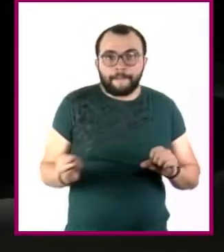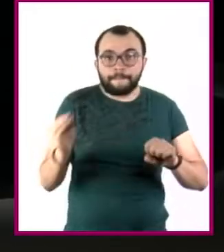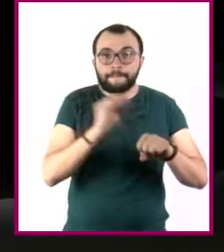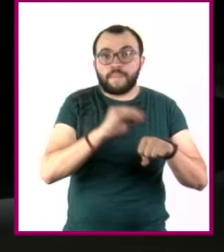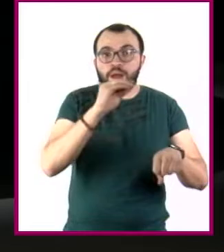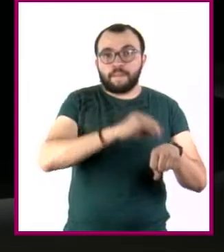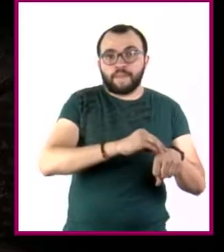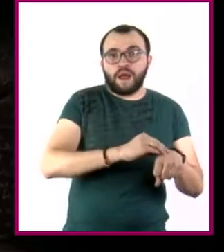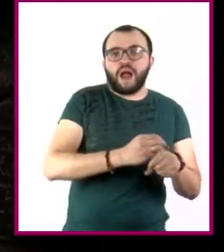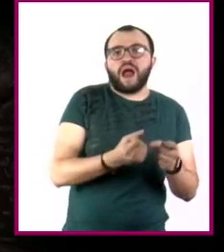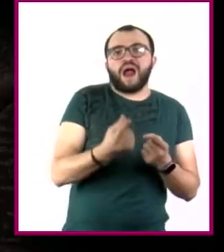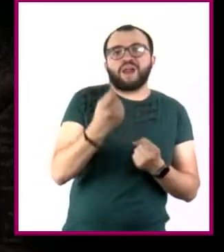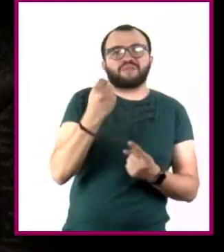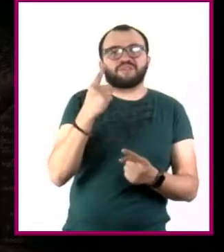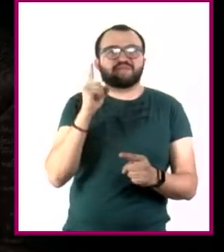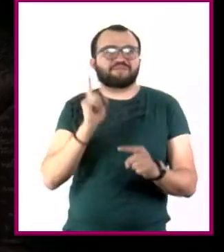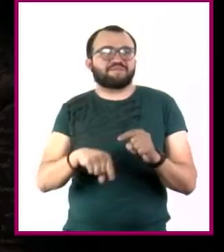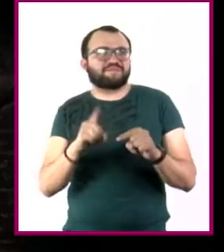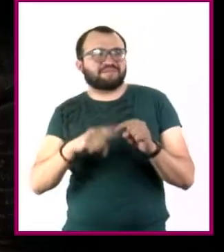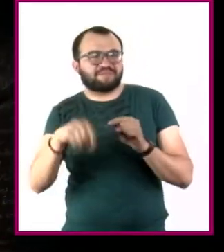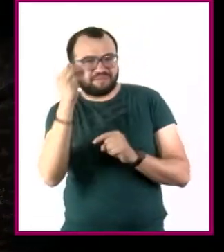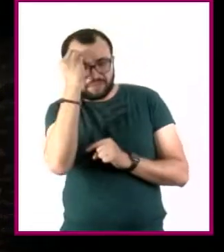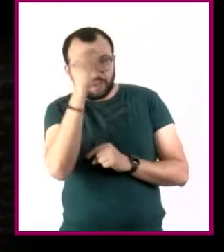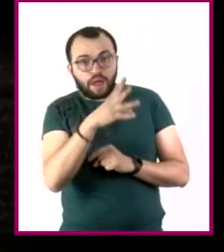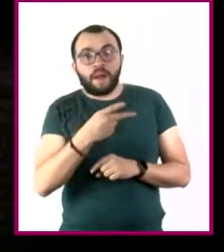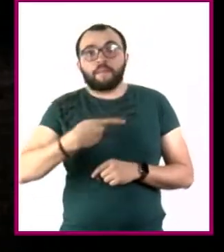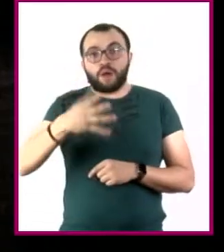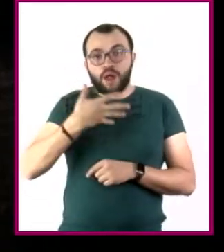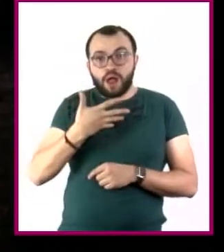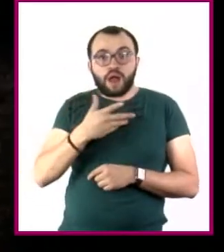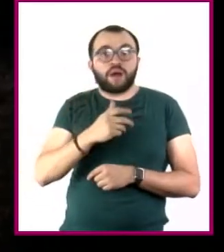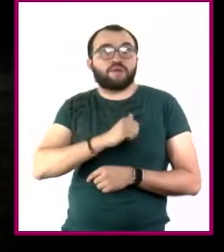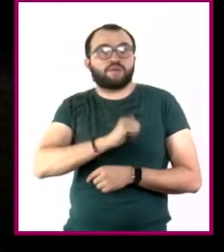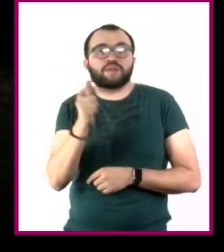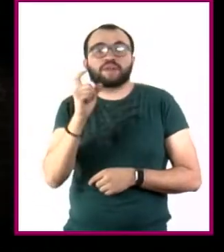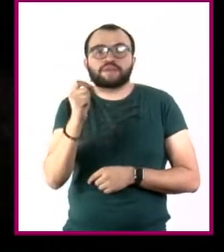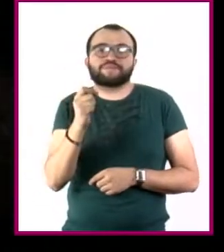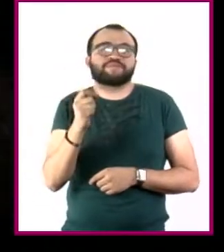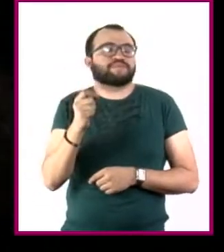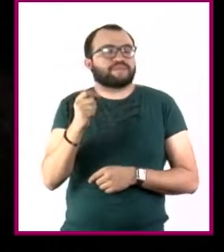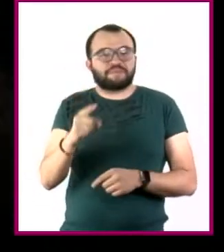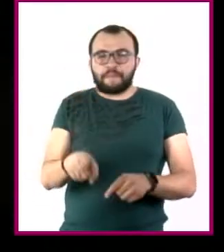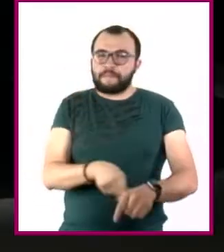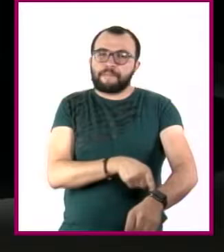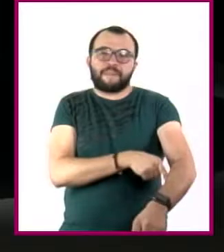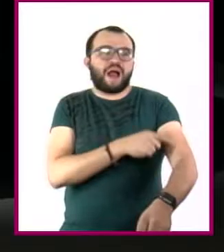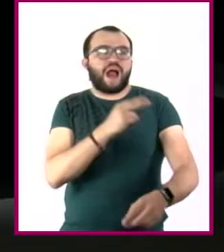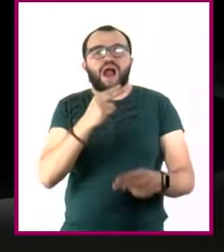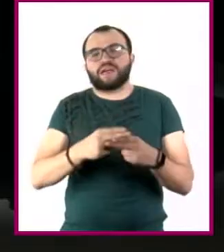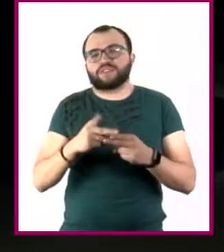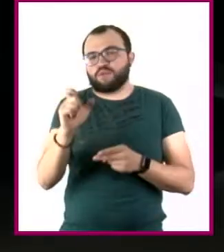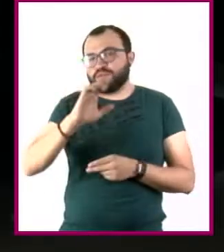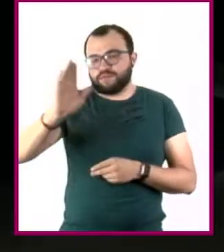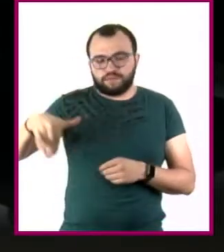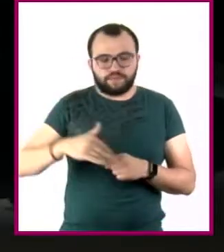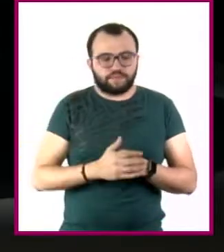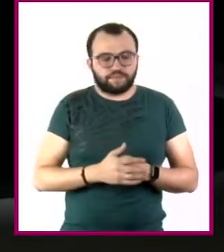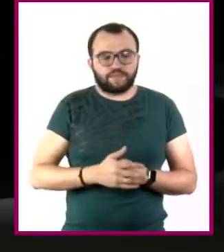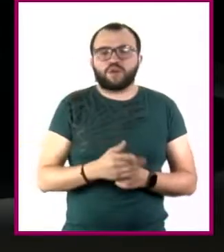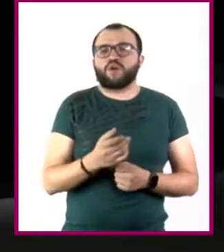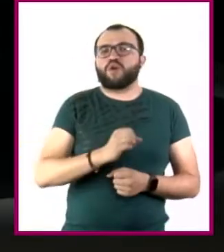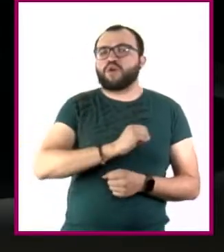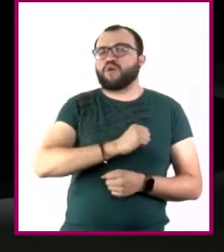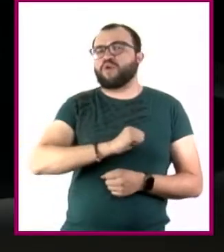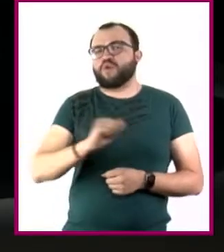sigas existiendo. Así, podemos hacer una distinción entre 2 tipos de propiedades: las contingentes